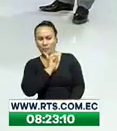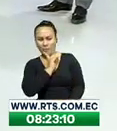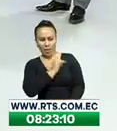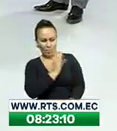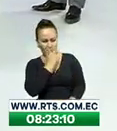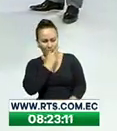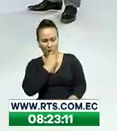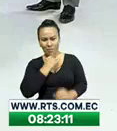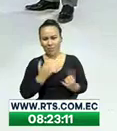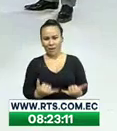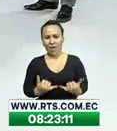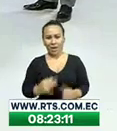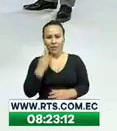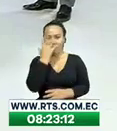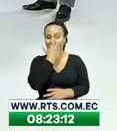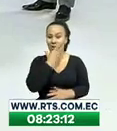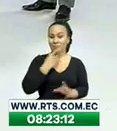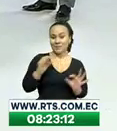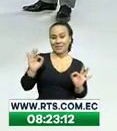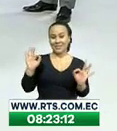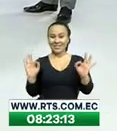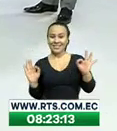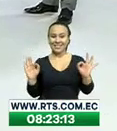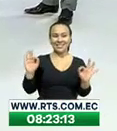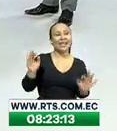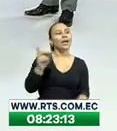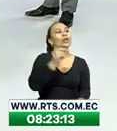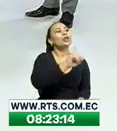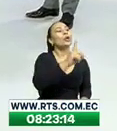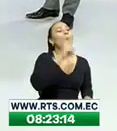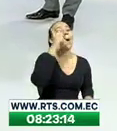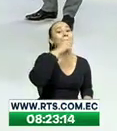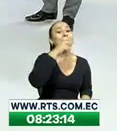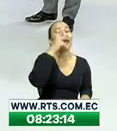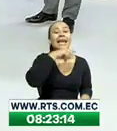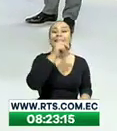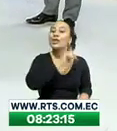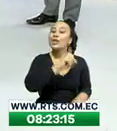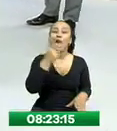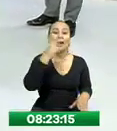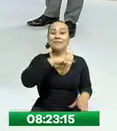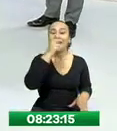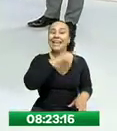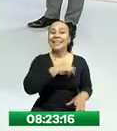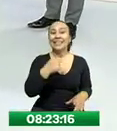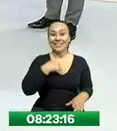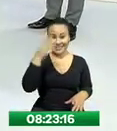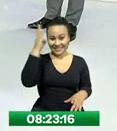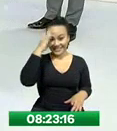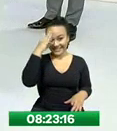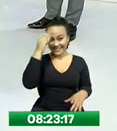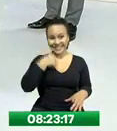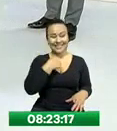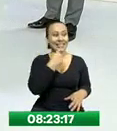pasa? Oye, guapísima Roselena. Ay, muchísimas gracias. Engañe, nos reflejo de amor, ya. Que, no le engañes, que ay. Yo sé lo que te digo. Usted por gusto le da peor,